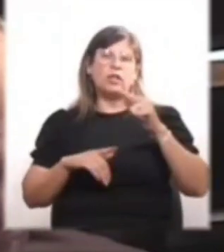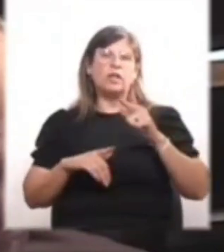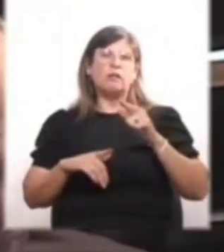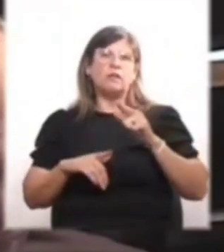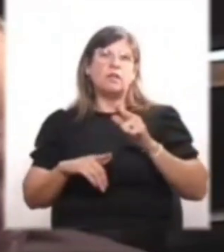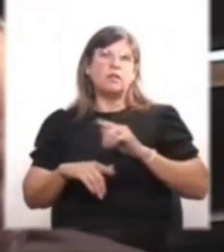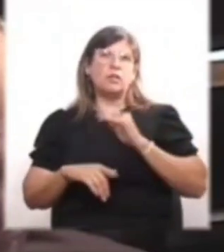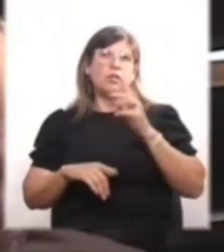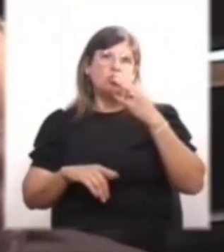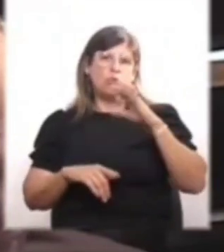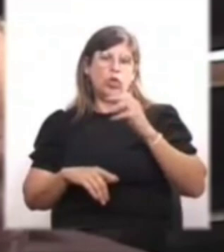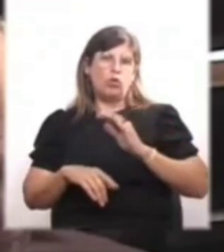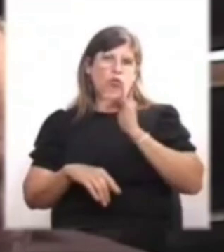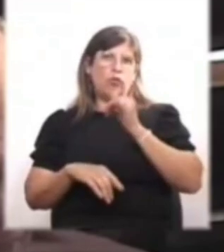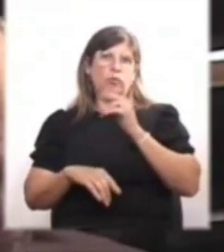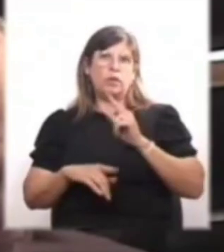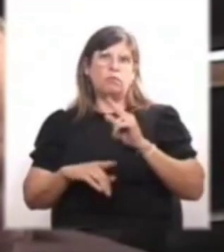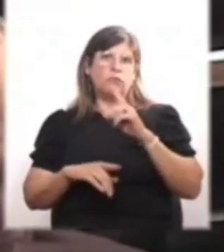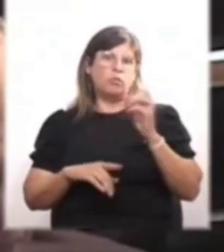informe.